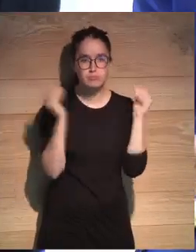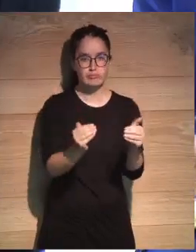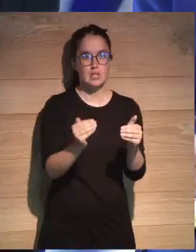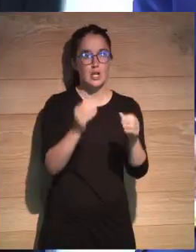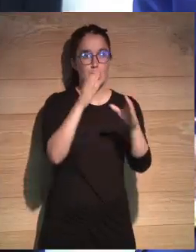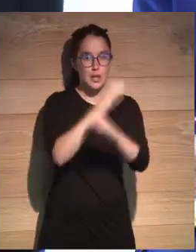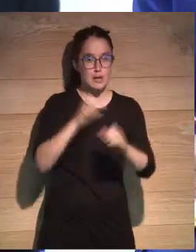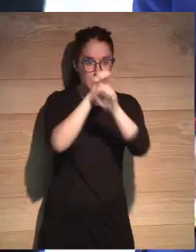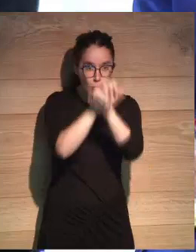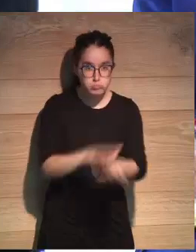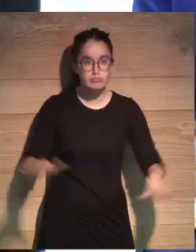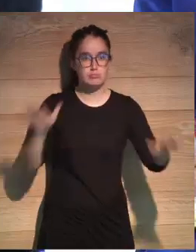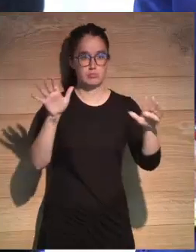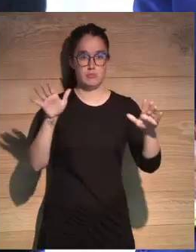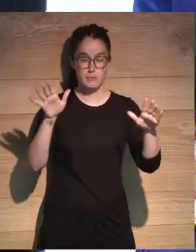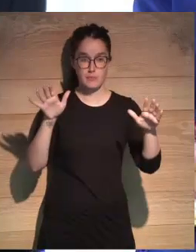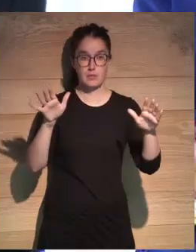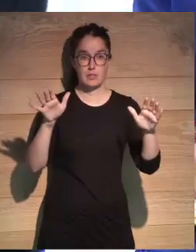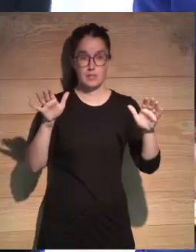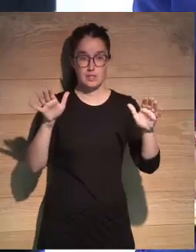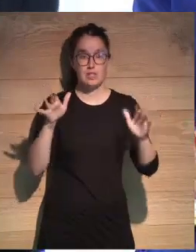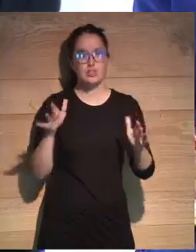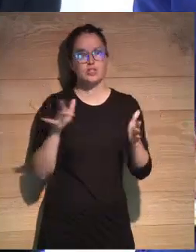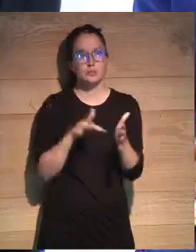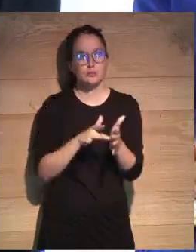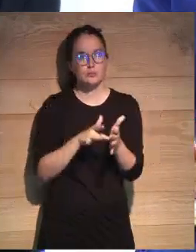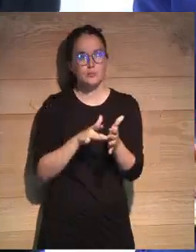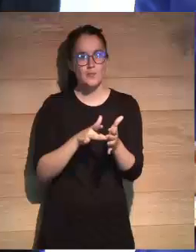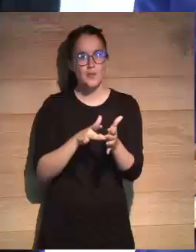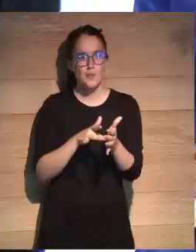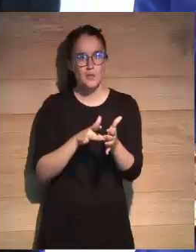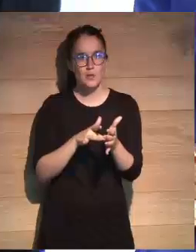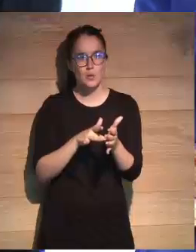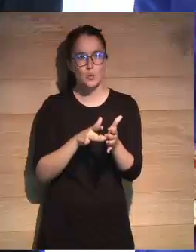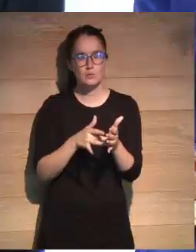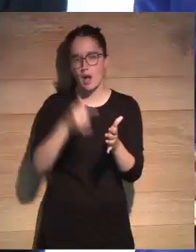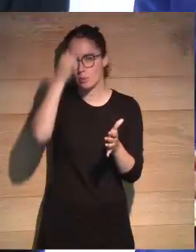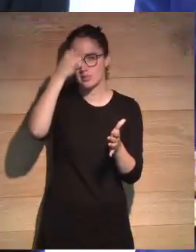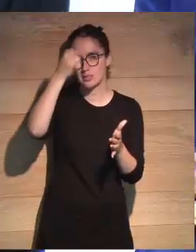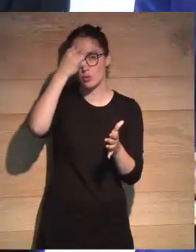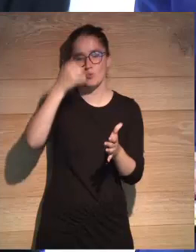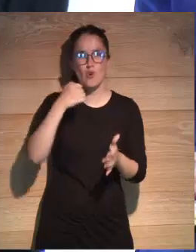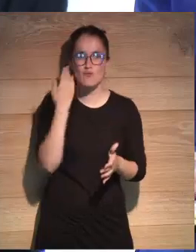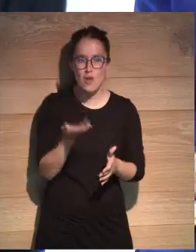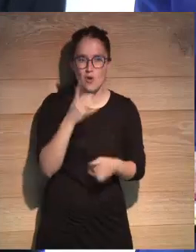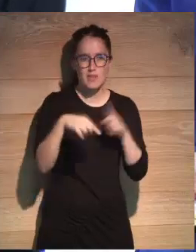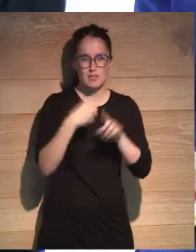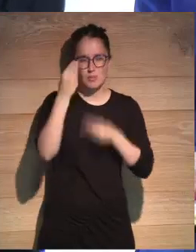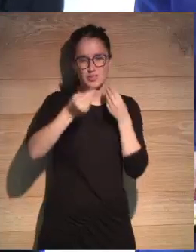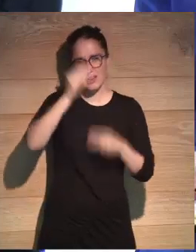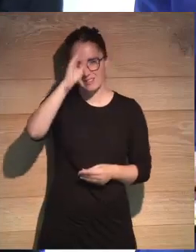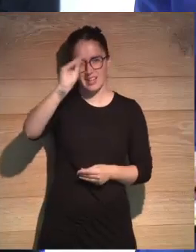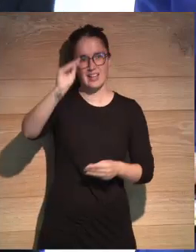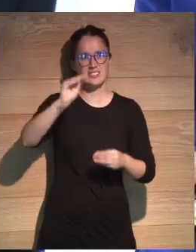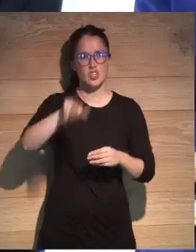la divulgación o incluso la propia comunidad investigadora tenemos un tic que está muy feo y que además yo creo que es muy poco inteligente,